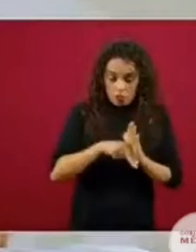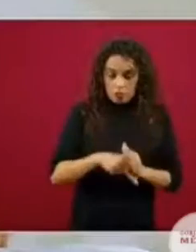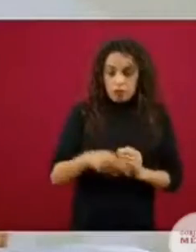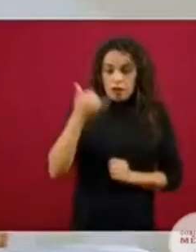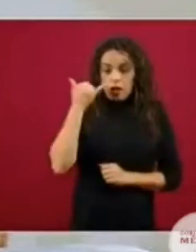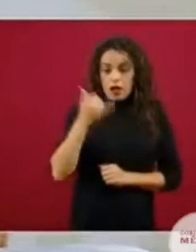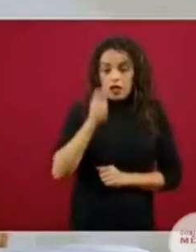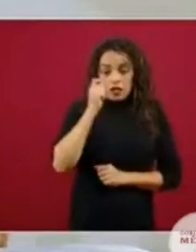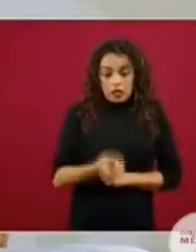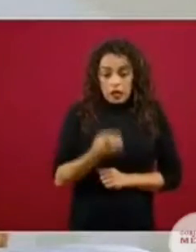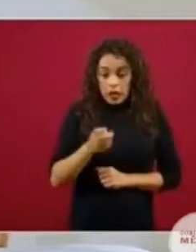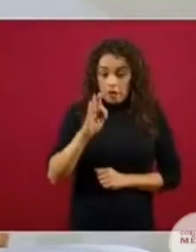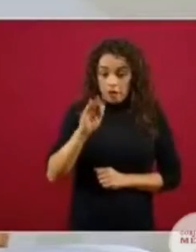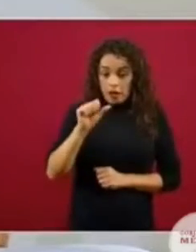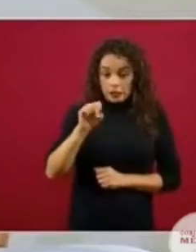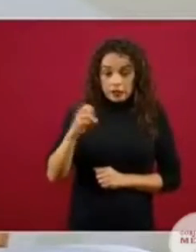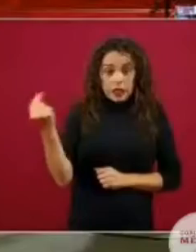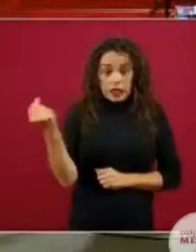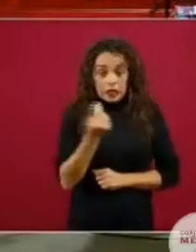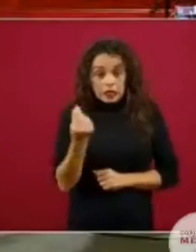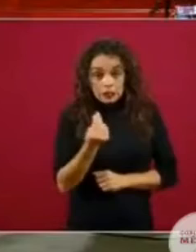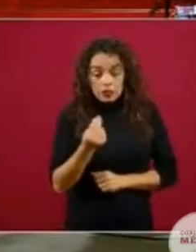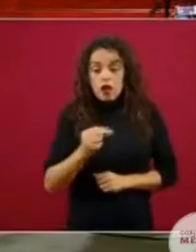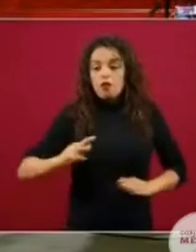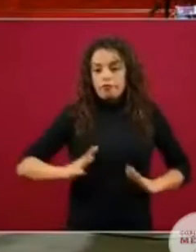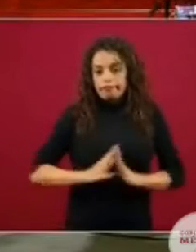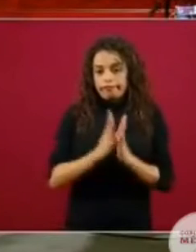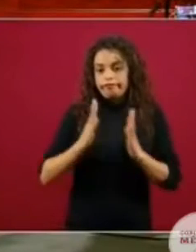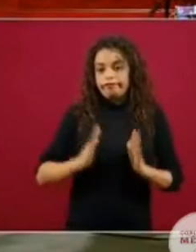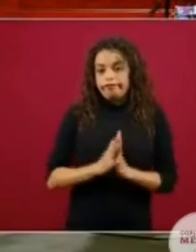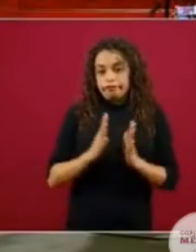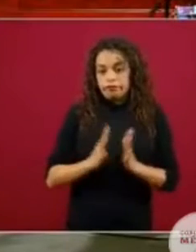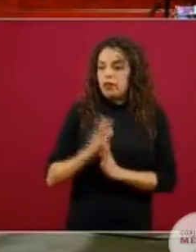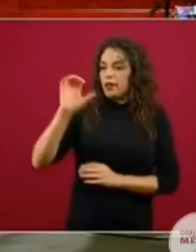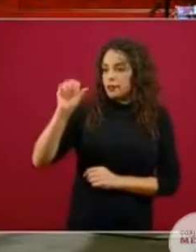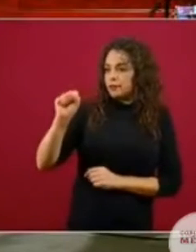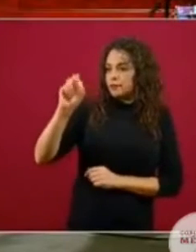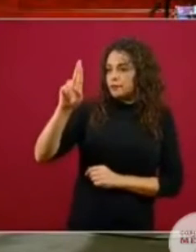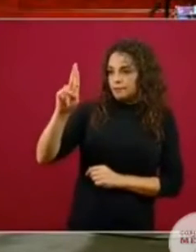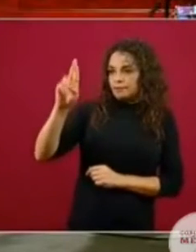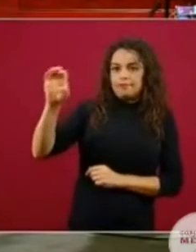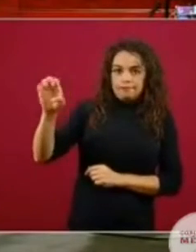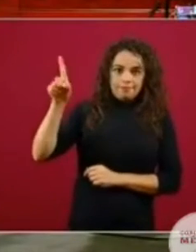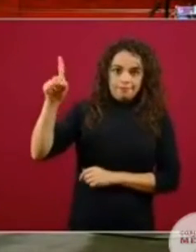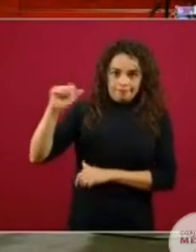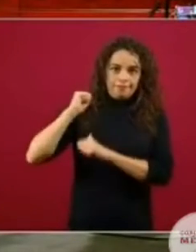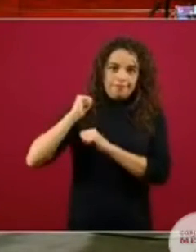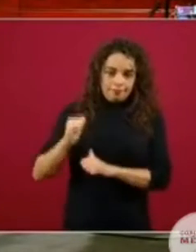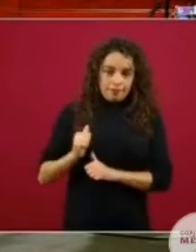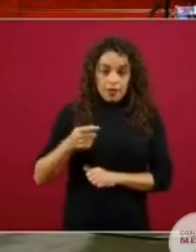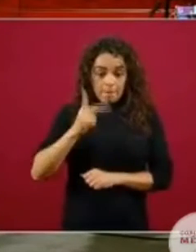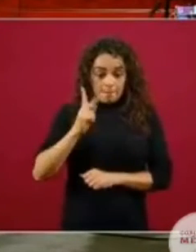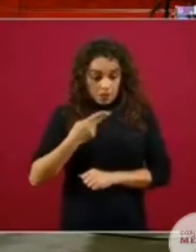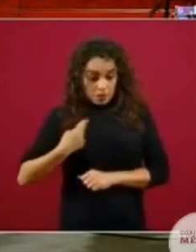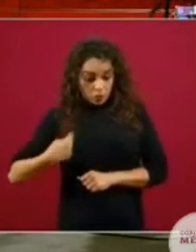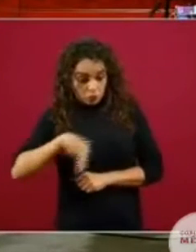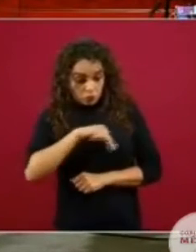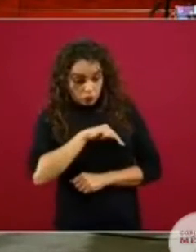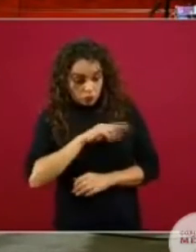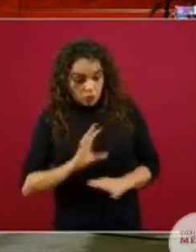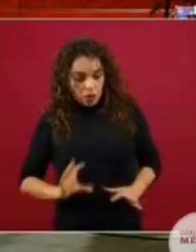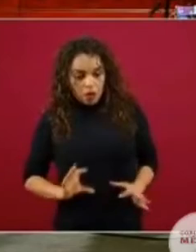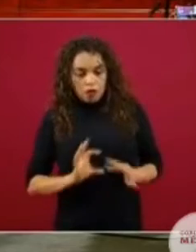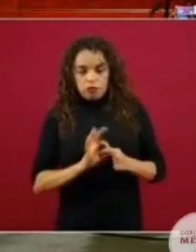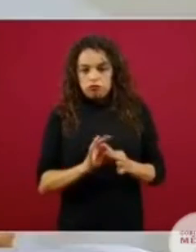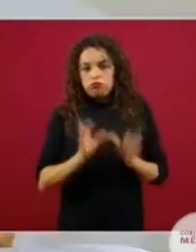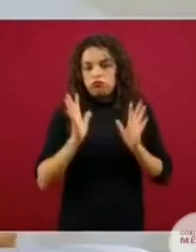requiere en esta fase está participando la secretaria de relaciones exteriores pero ya estamos nosotros asociados a este